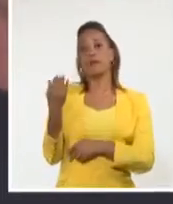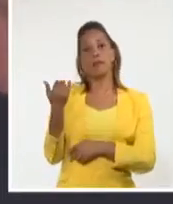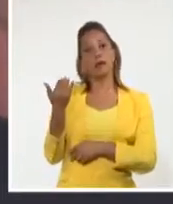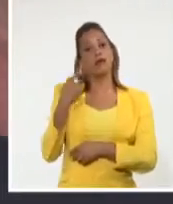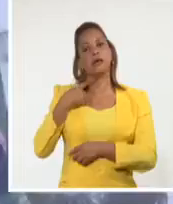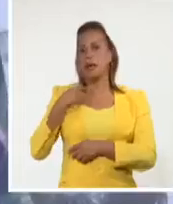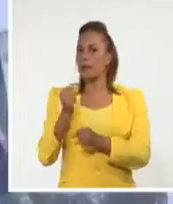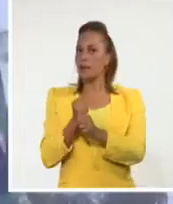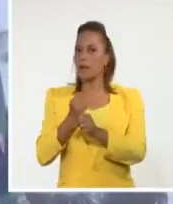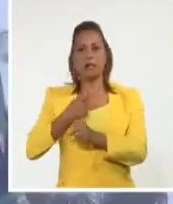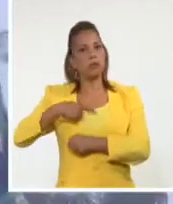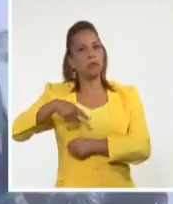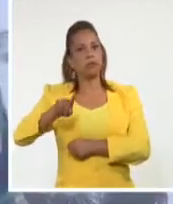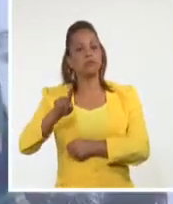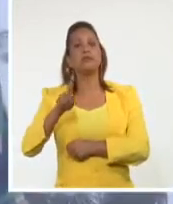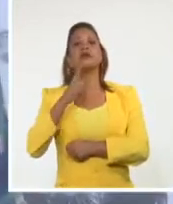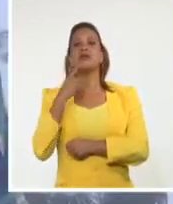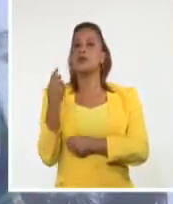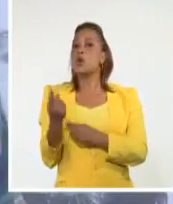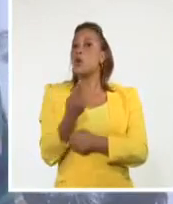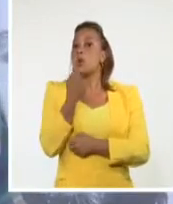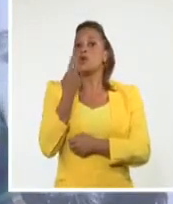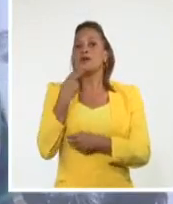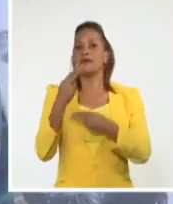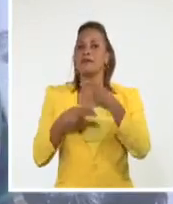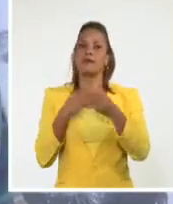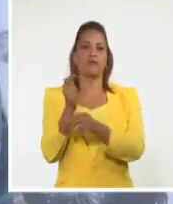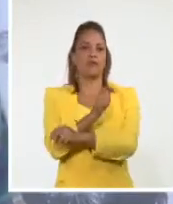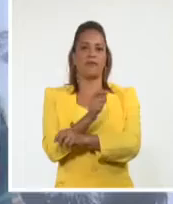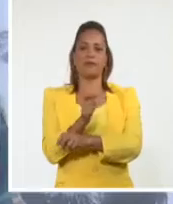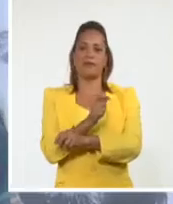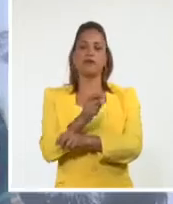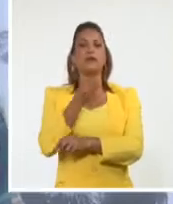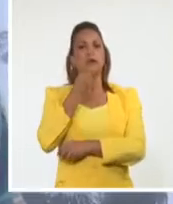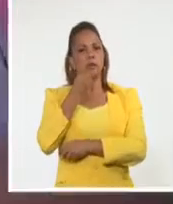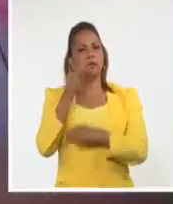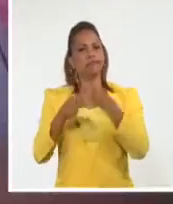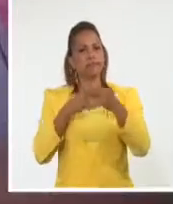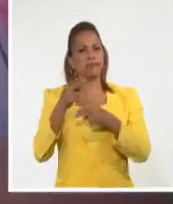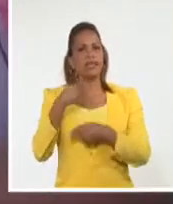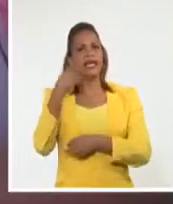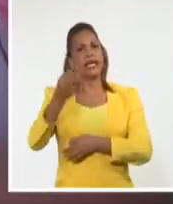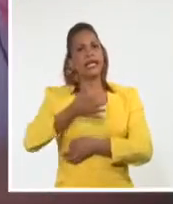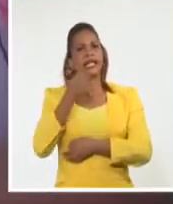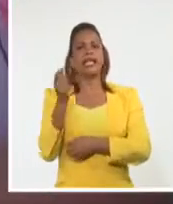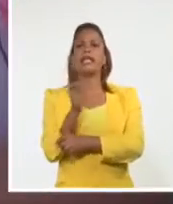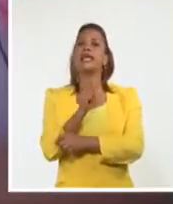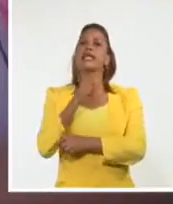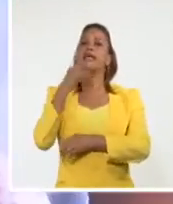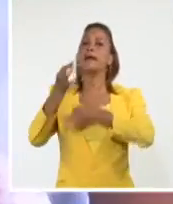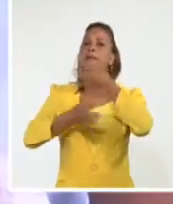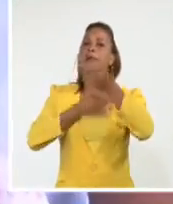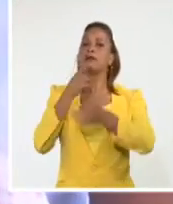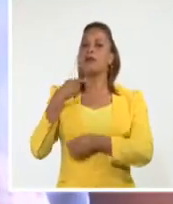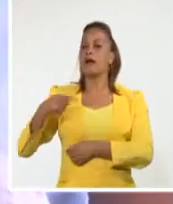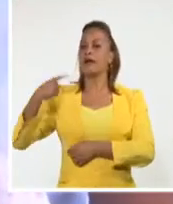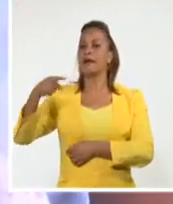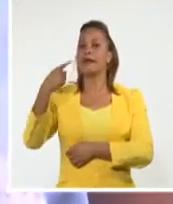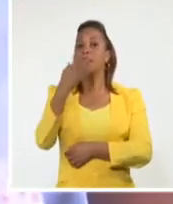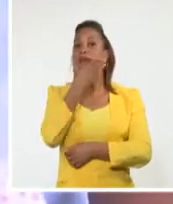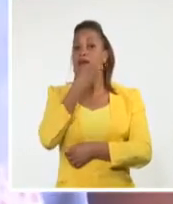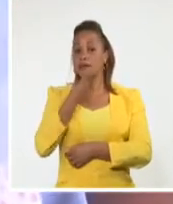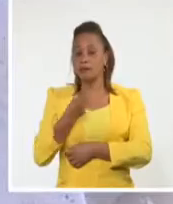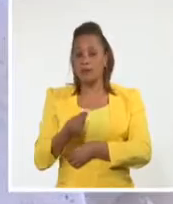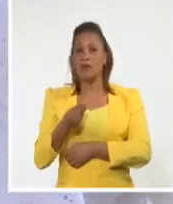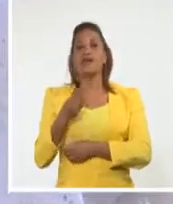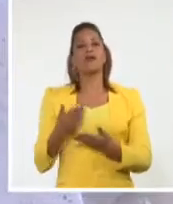Es lo único que yo he hecho en mi vida. Y sin embargo, yo digo que podemos hacer más y que podemos, y le decimos a la nueva generación, es una obra de infinito amor, de entrega total. Lo